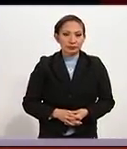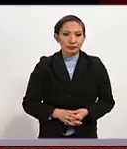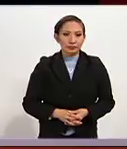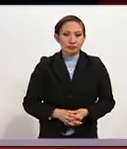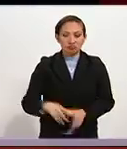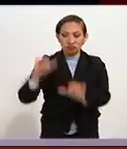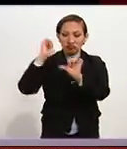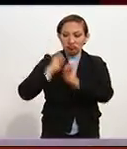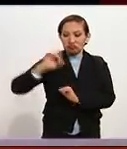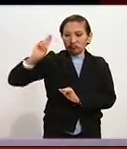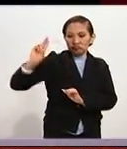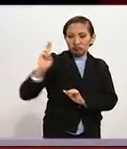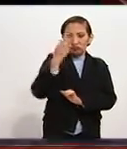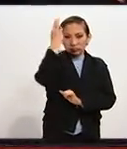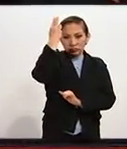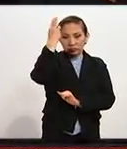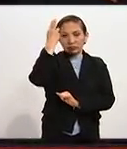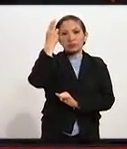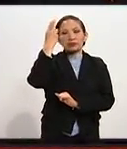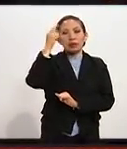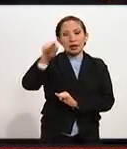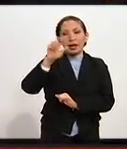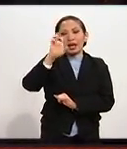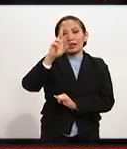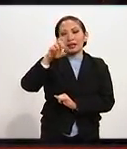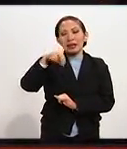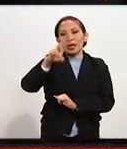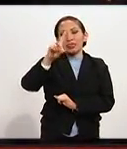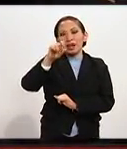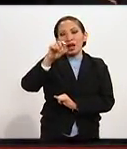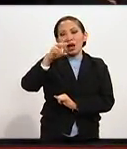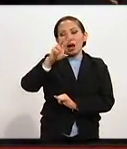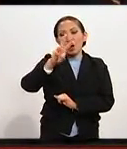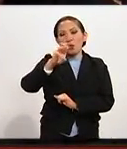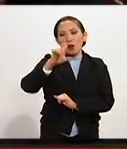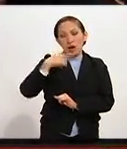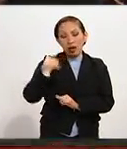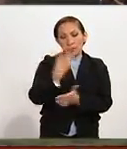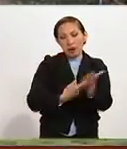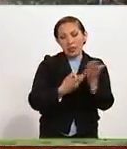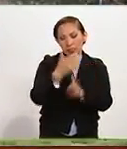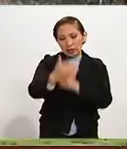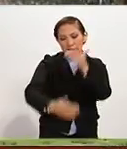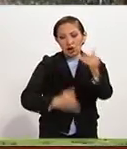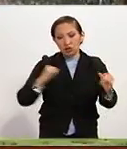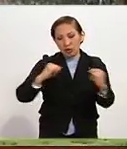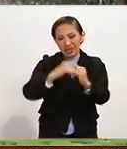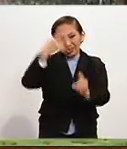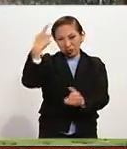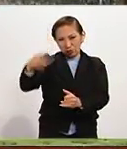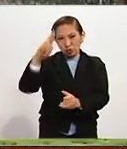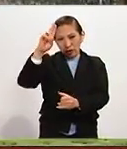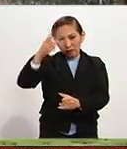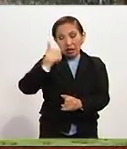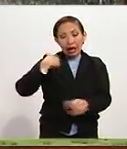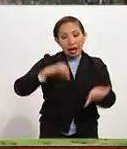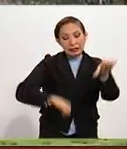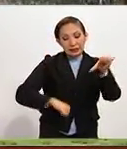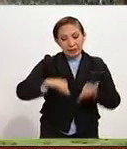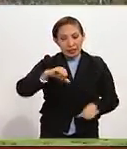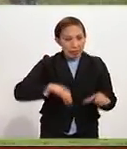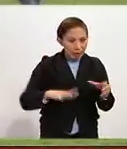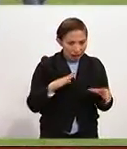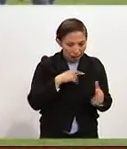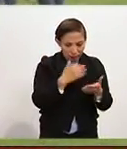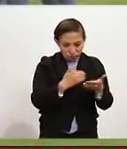El rector de la Universidad Nacional Autónoma de México, Enrique Graue, presentó el plan de desarrollo institucional que determina las acciones